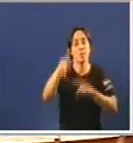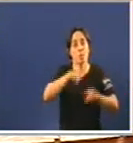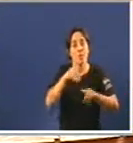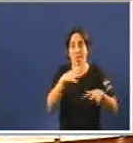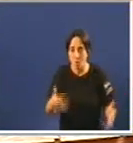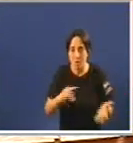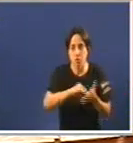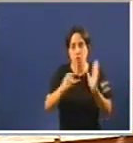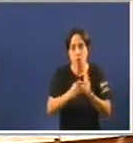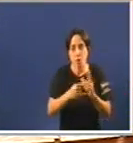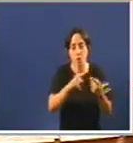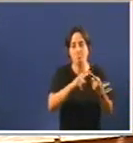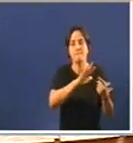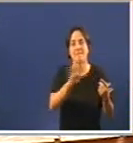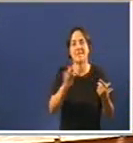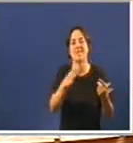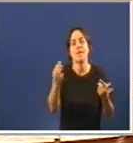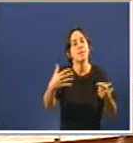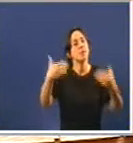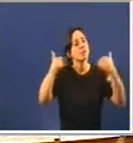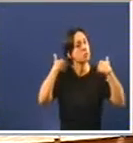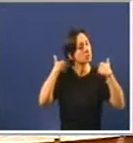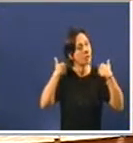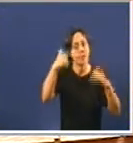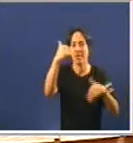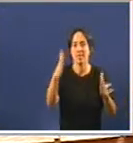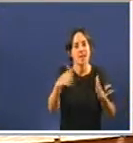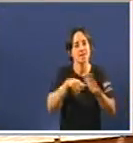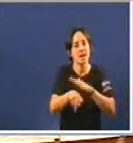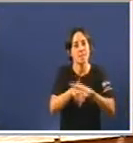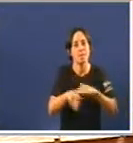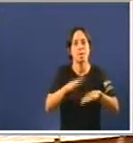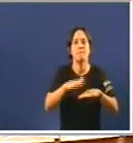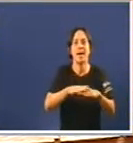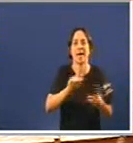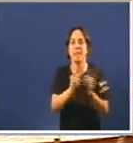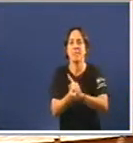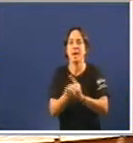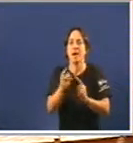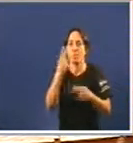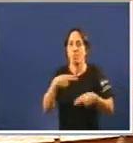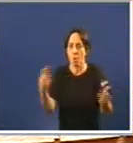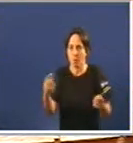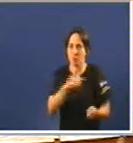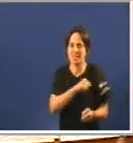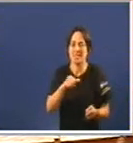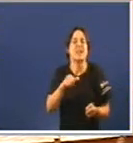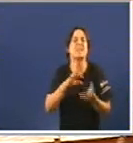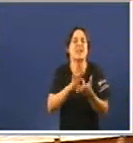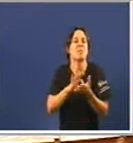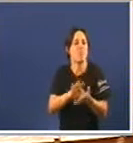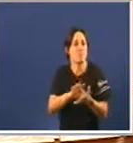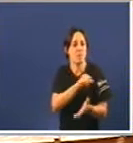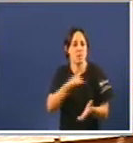outra parte, que se fagan cargo de iniciar os trámites para devoltar ao público un servizo que nunca debe estar en mans privadas,